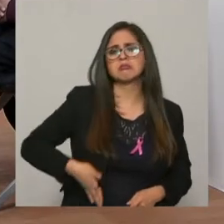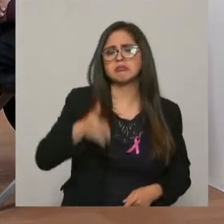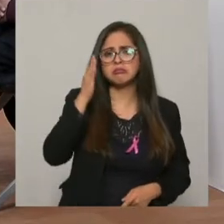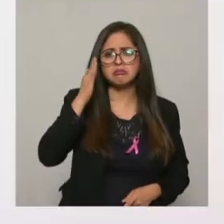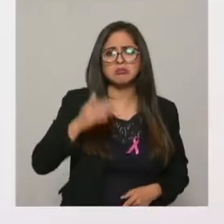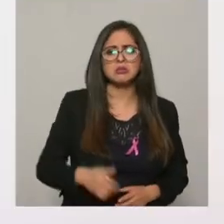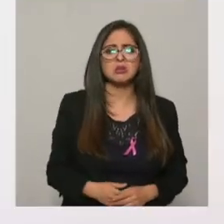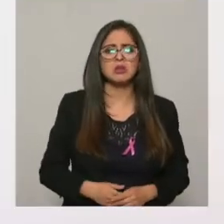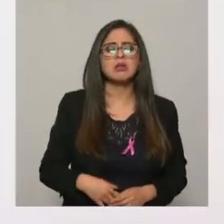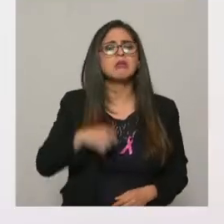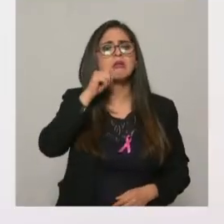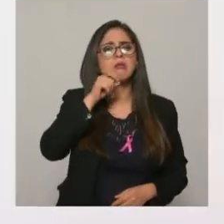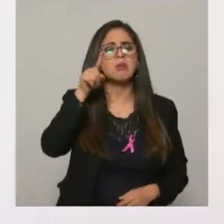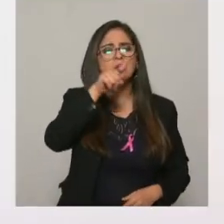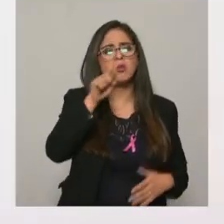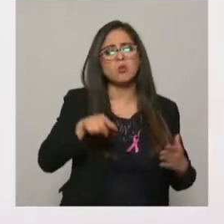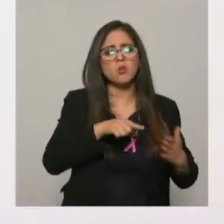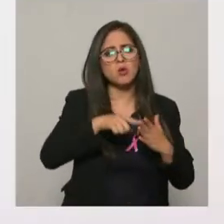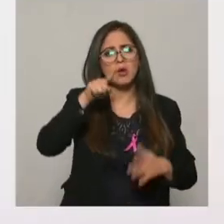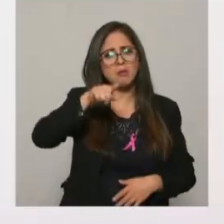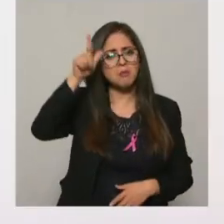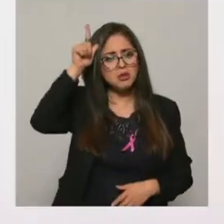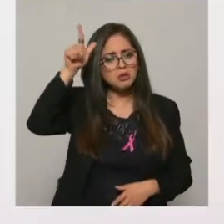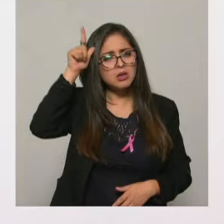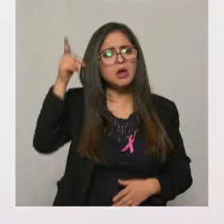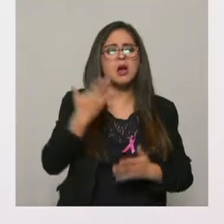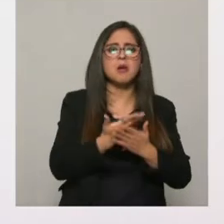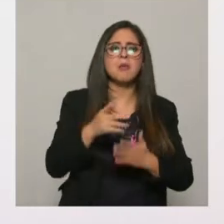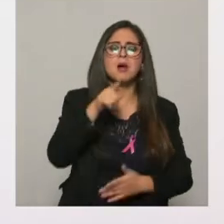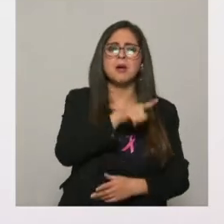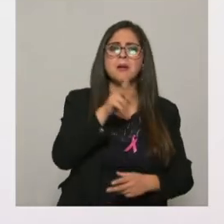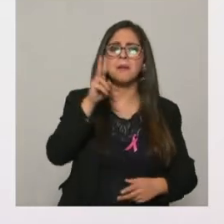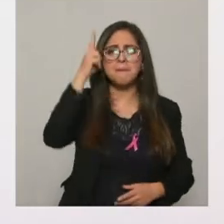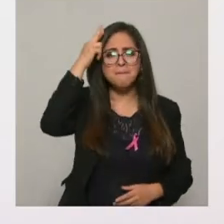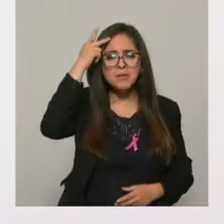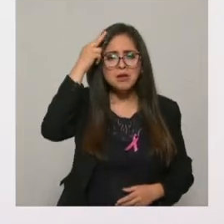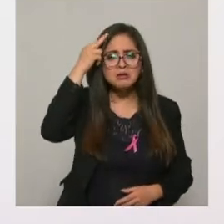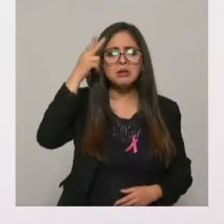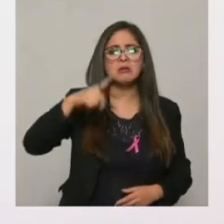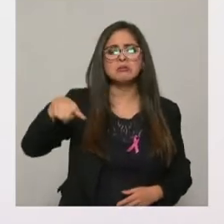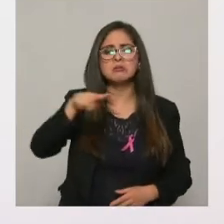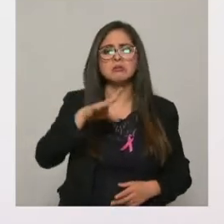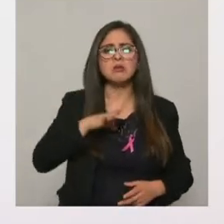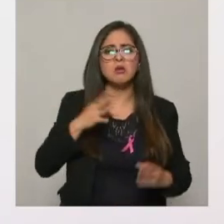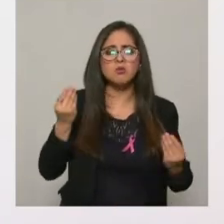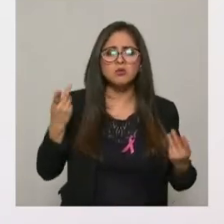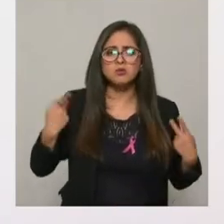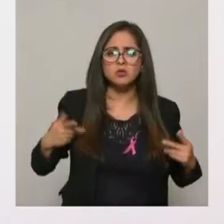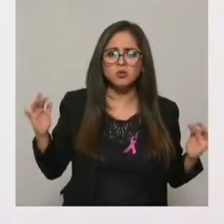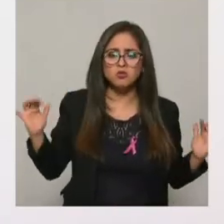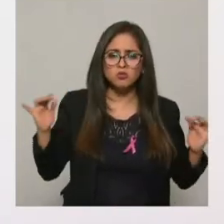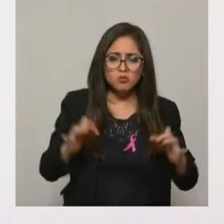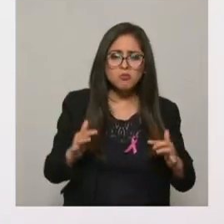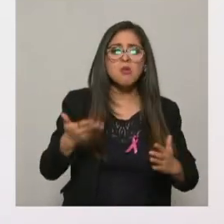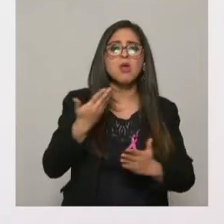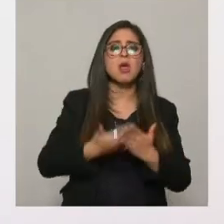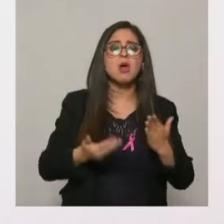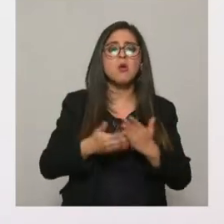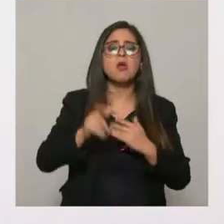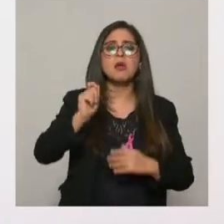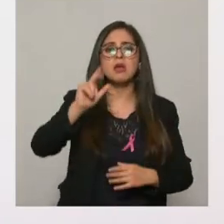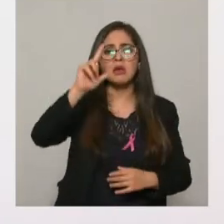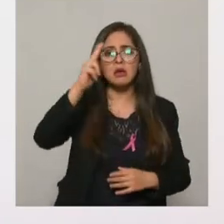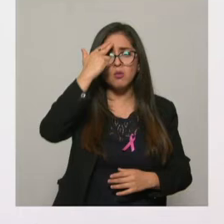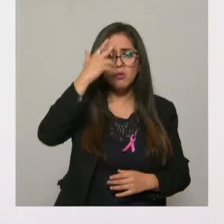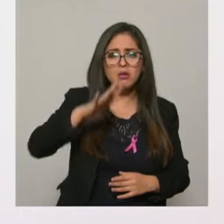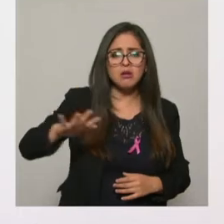Sí, en la Basílica también y en Bellas Artes salió muchísima gente y bueno, ahora hay este homenaje en el Zócalo, yo